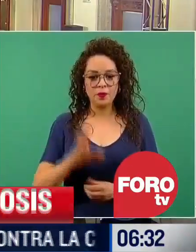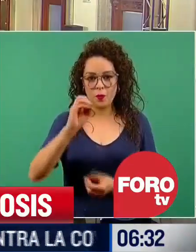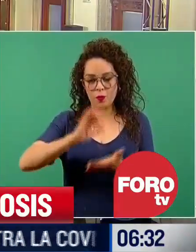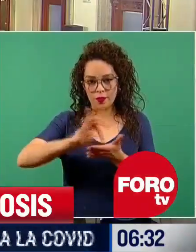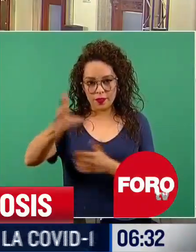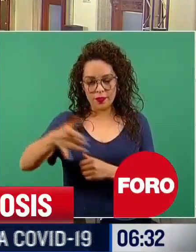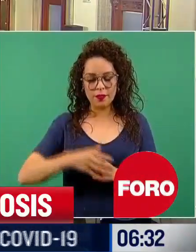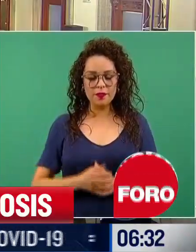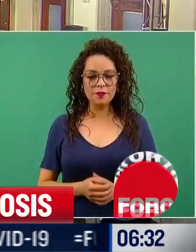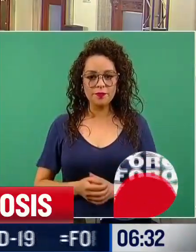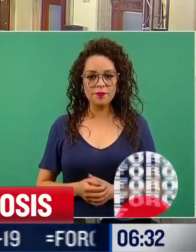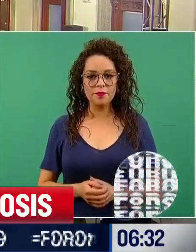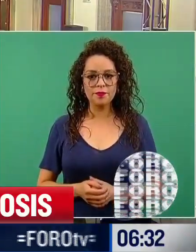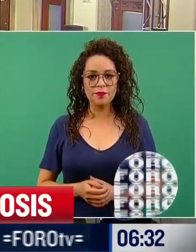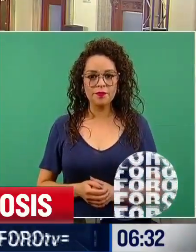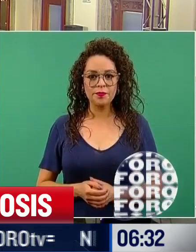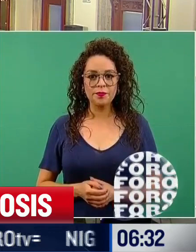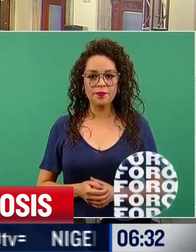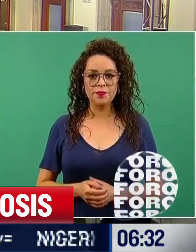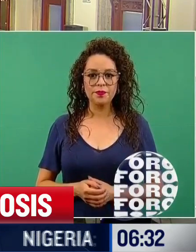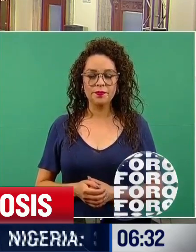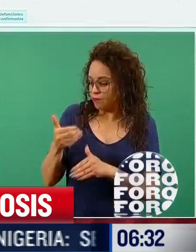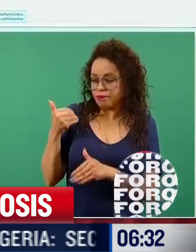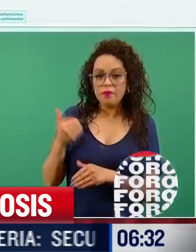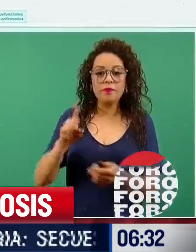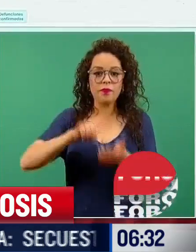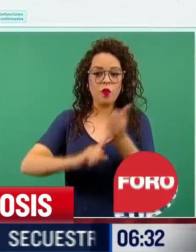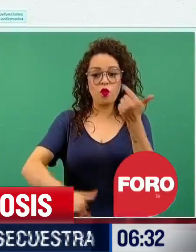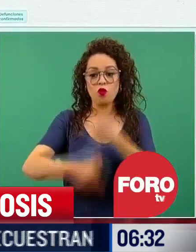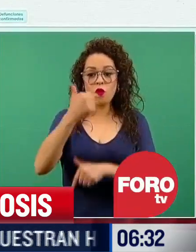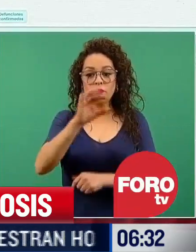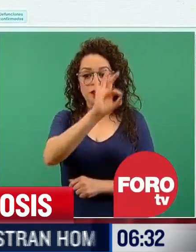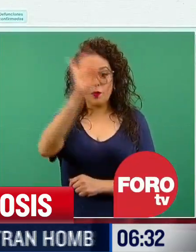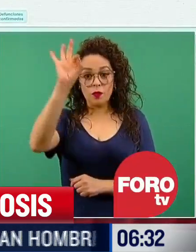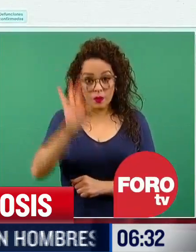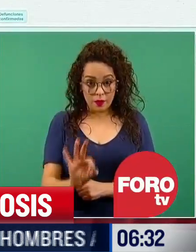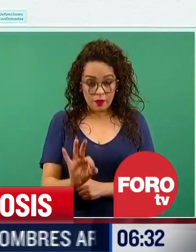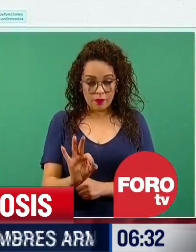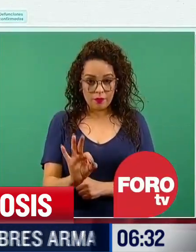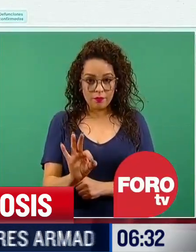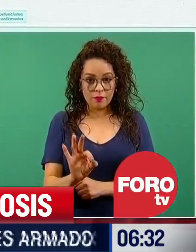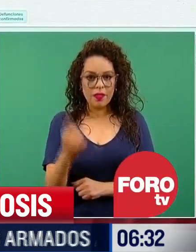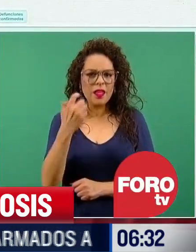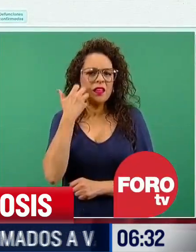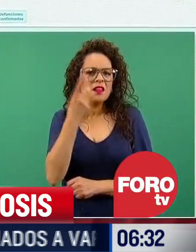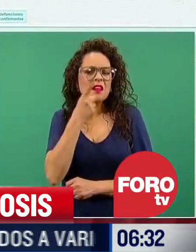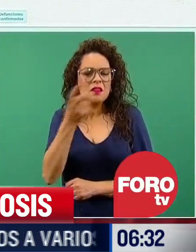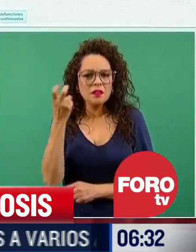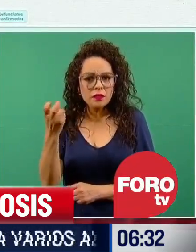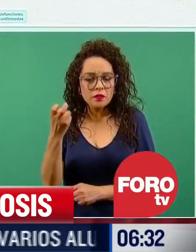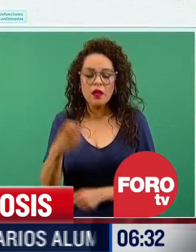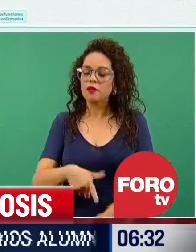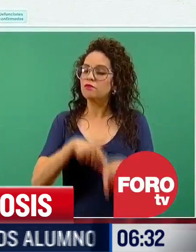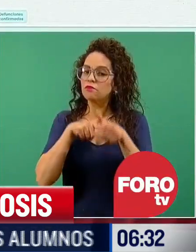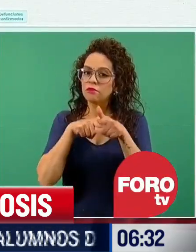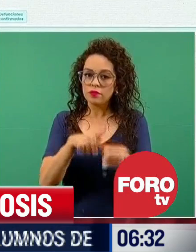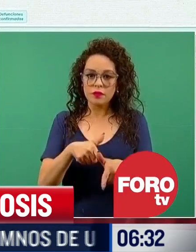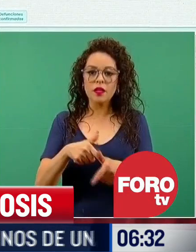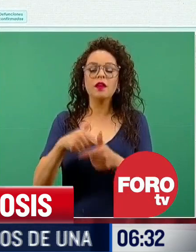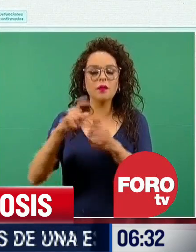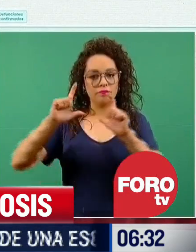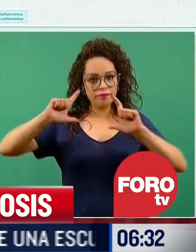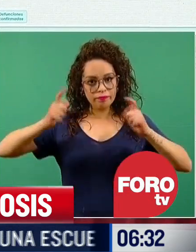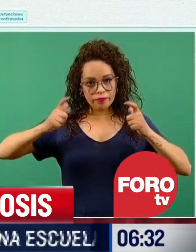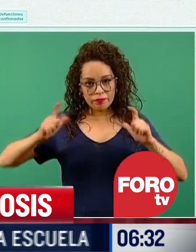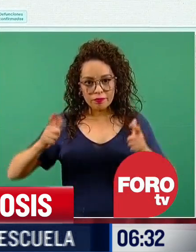La Secretaría de Salud informa que suman 2.345.863 casos estimados de